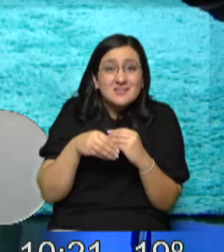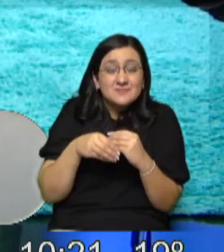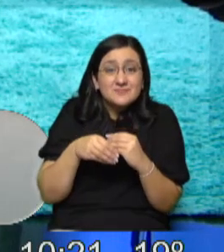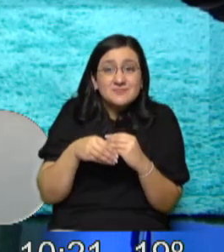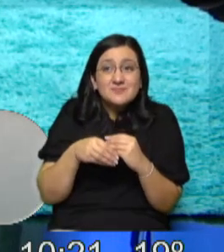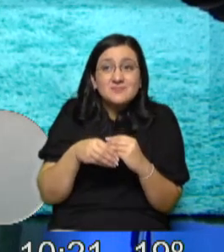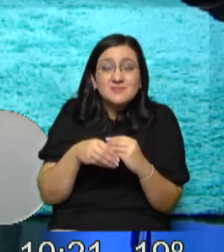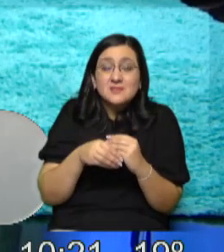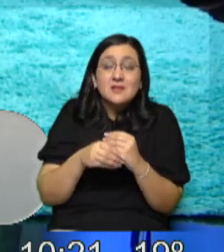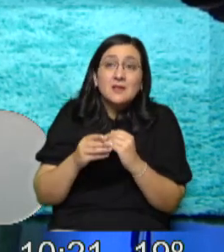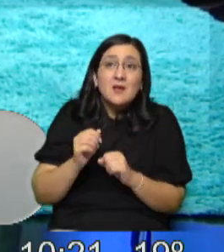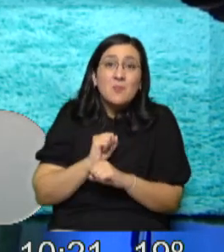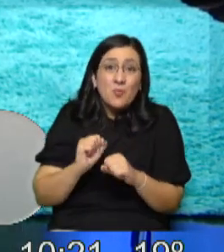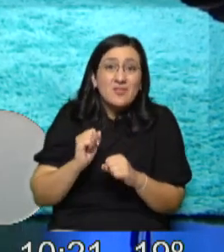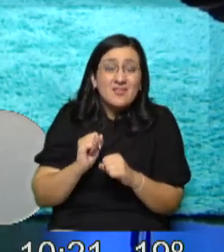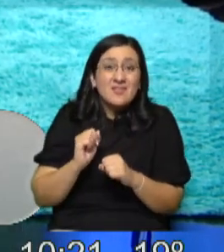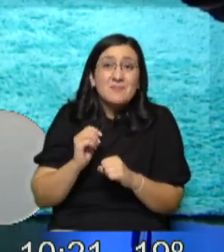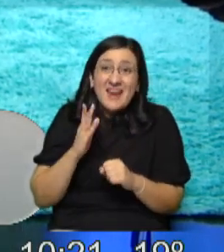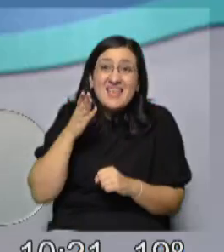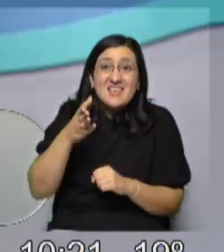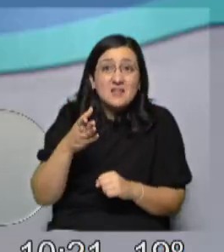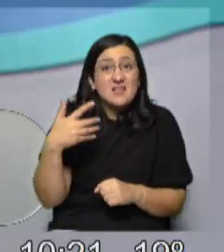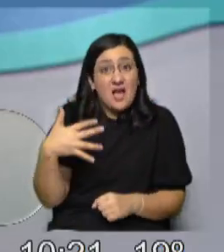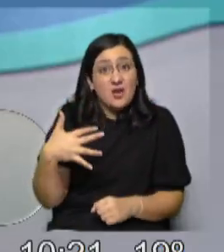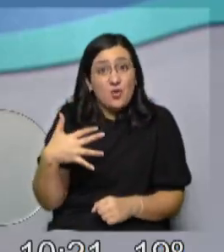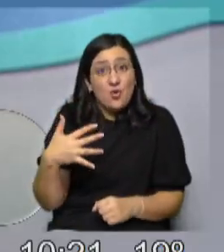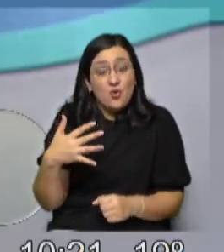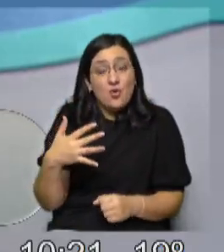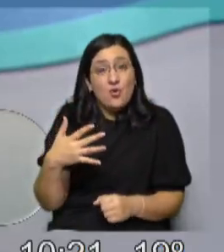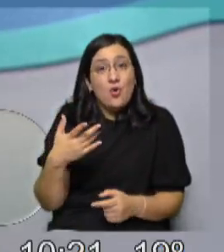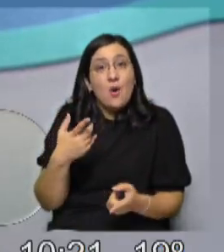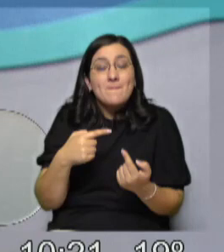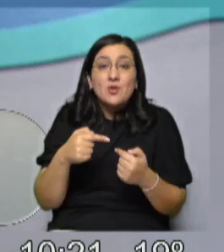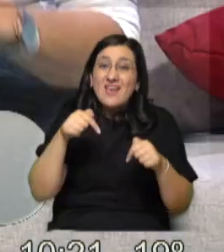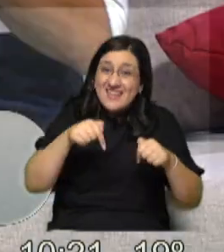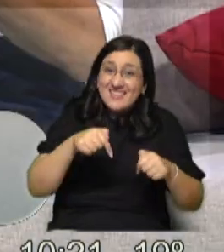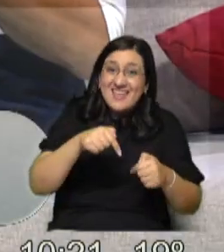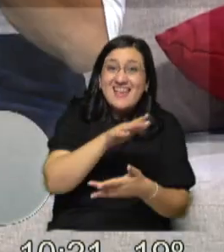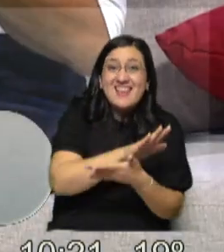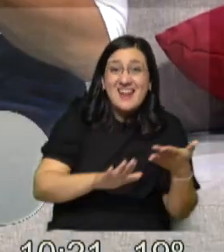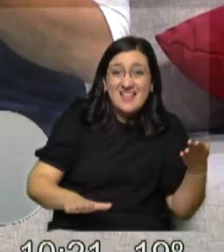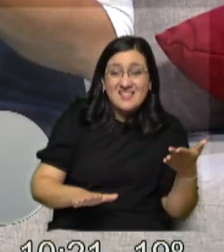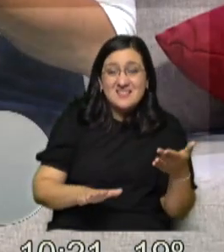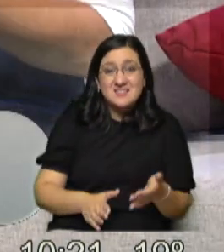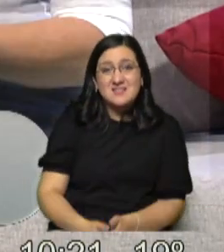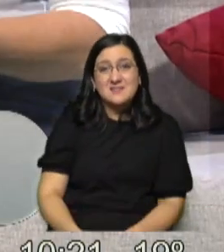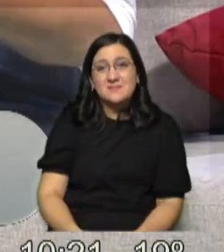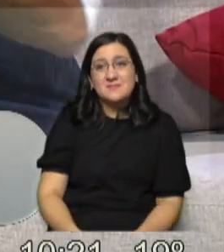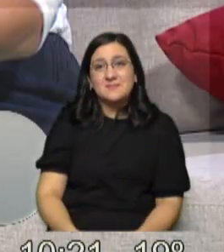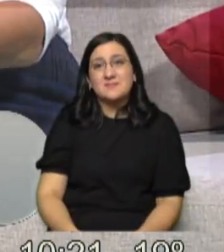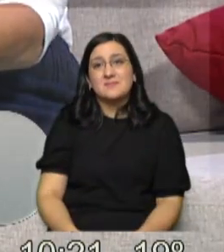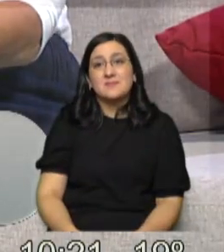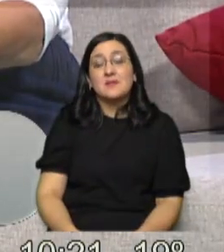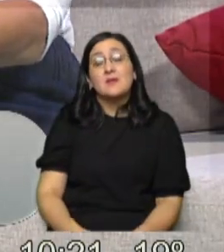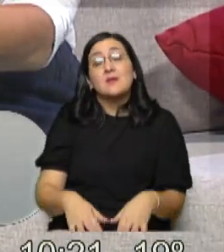acceder. Esto es una posibilidad de poder acceder gratuitamente. Qué buen observador eres, Dios. Sí. Entonces repetimos eso porque nos quedamos con ganas muchísimo